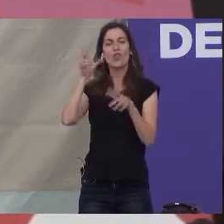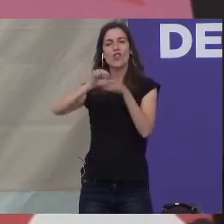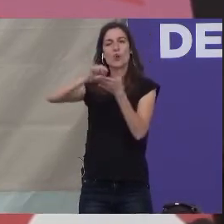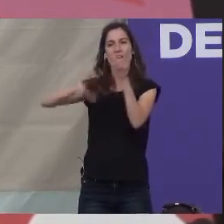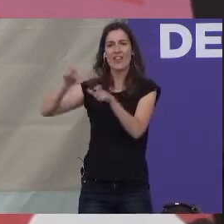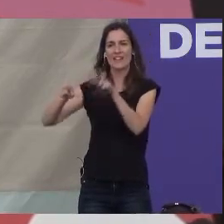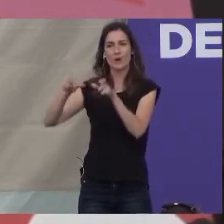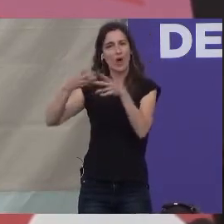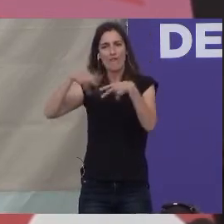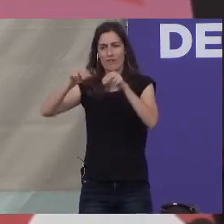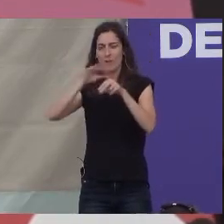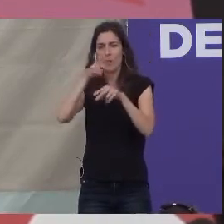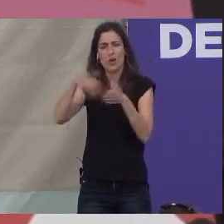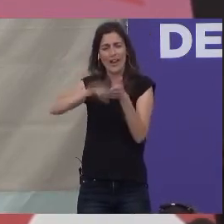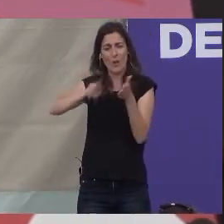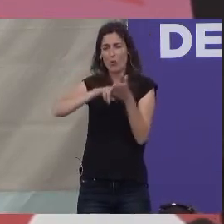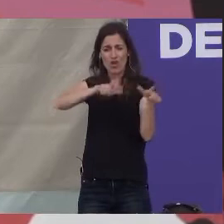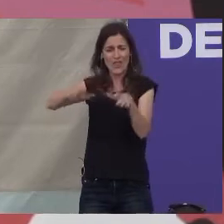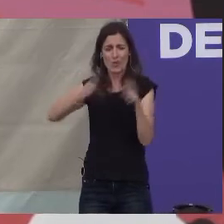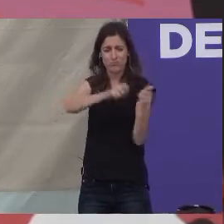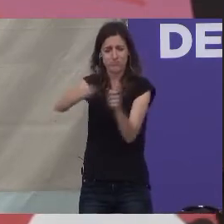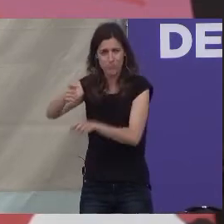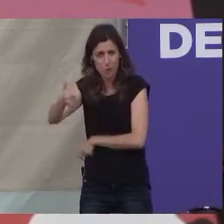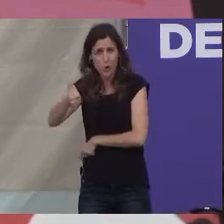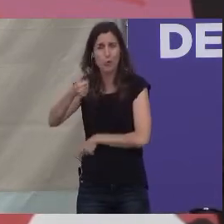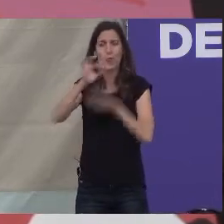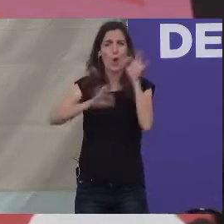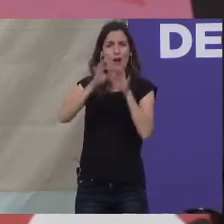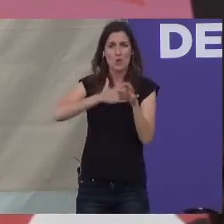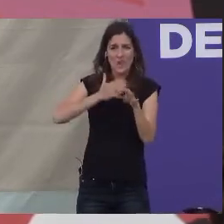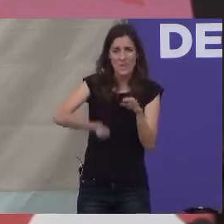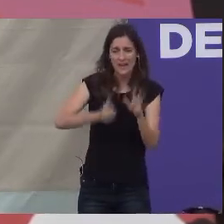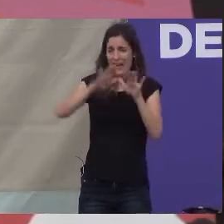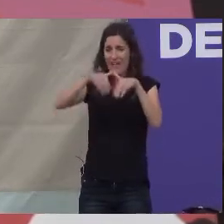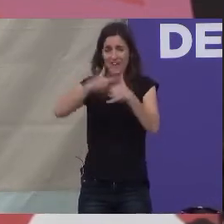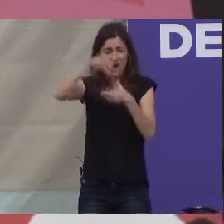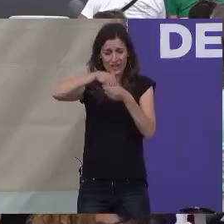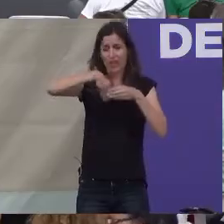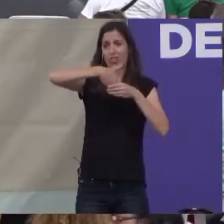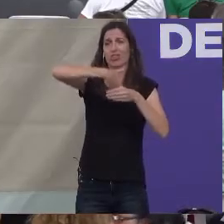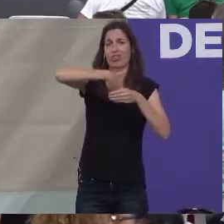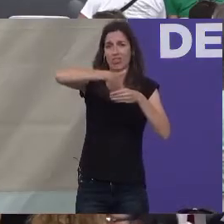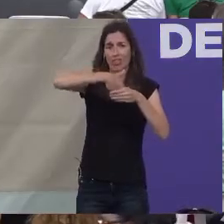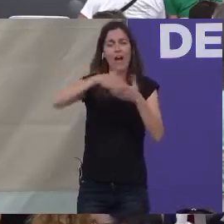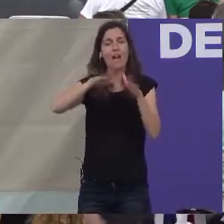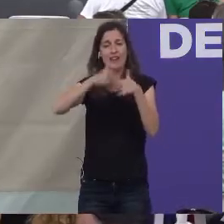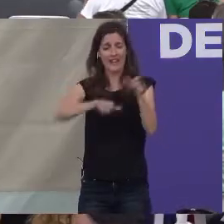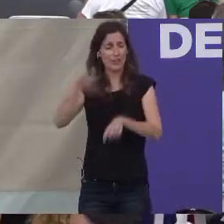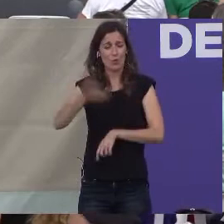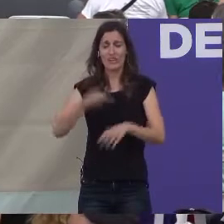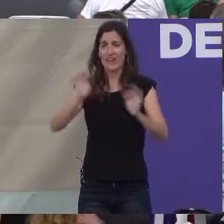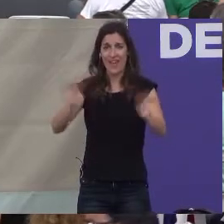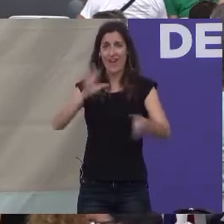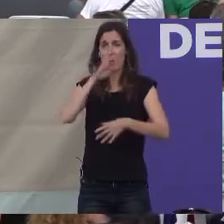o nula asignación de recursos a los círculos y órganos municipales, vaciándose estos de contenido y, por tanto, de utilidad para la gente, por